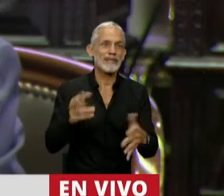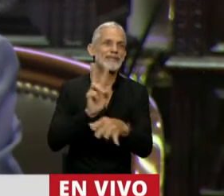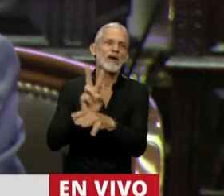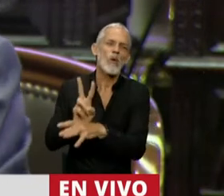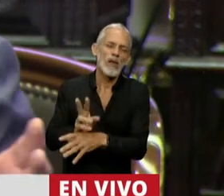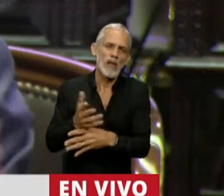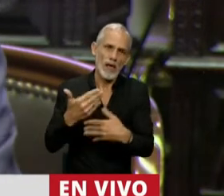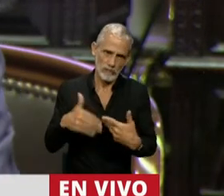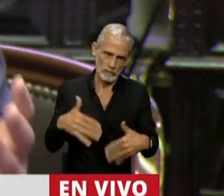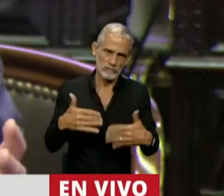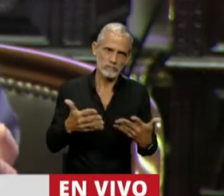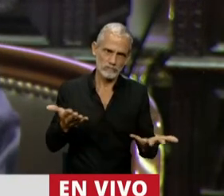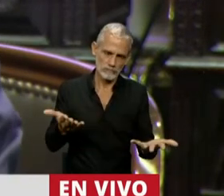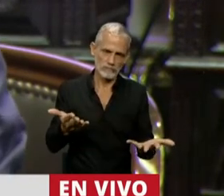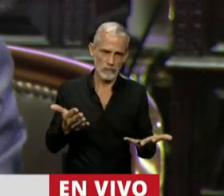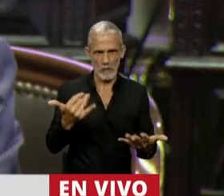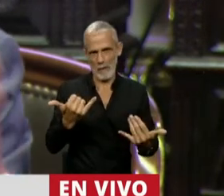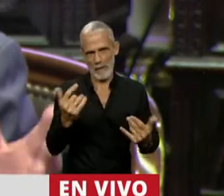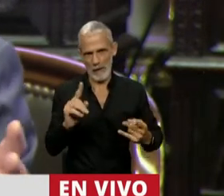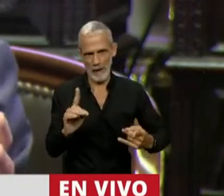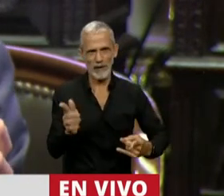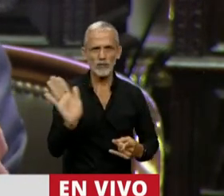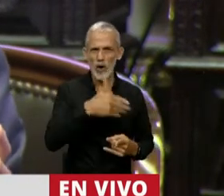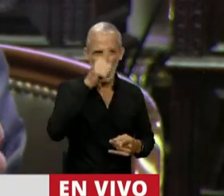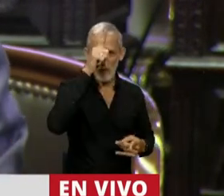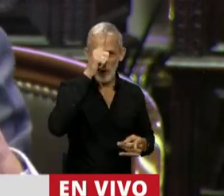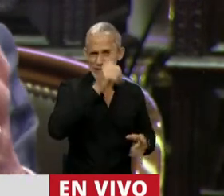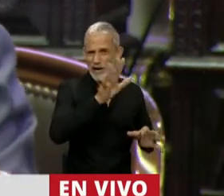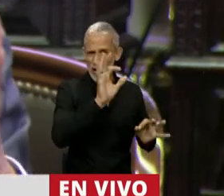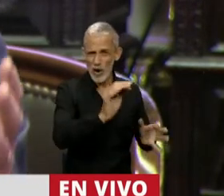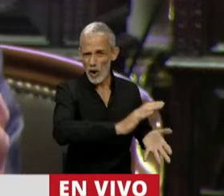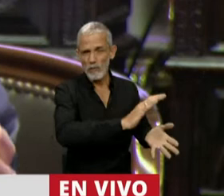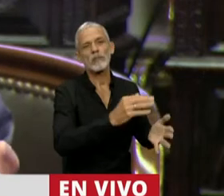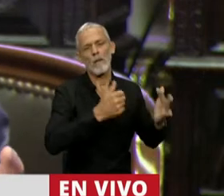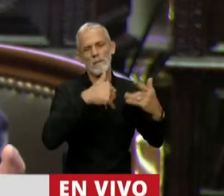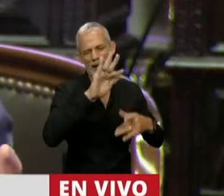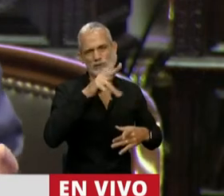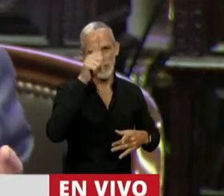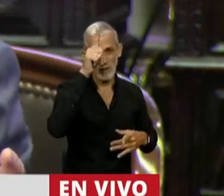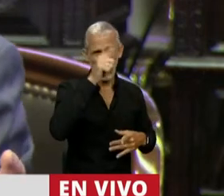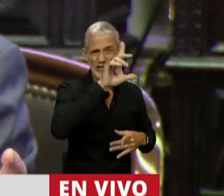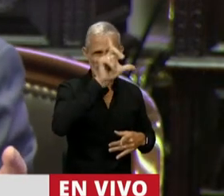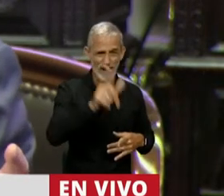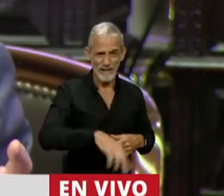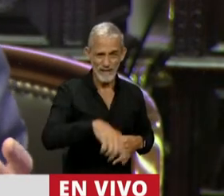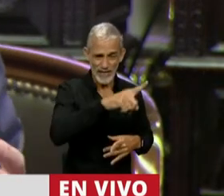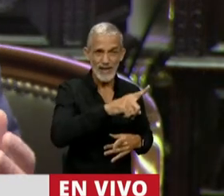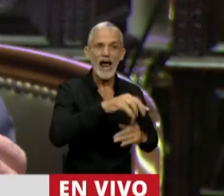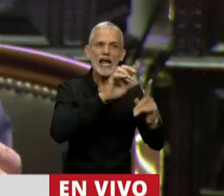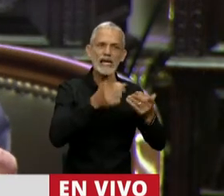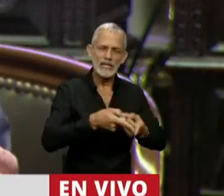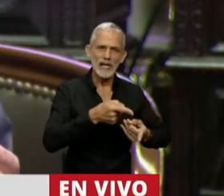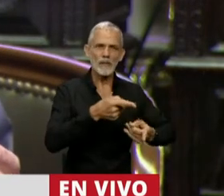seguridad. La transferencia de toda la policía, o la mayor parte de la Policía Federal, y toda la